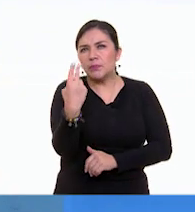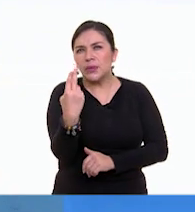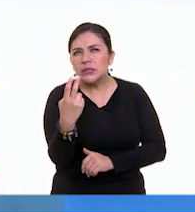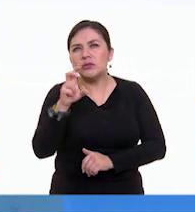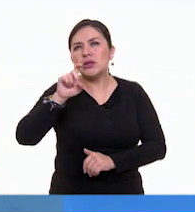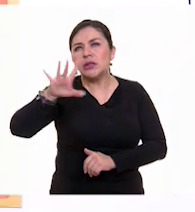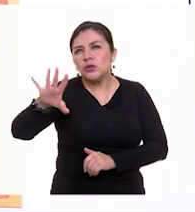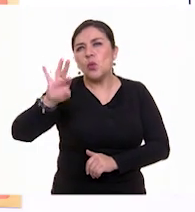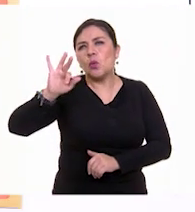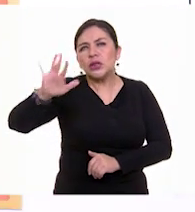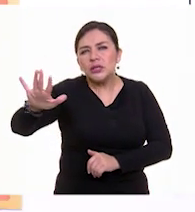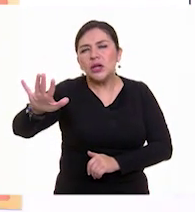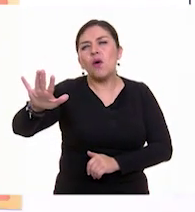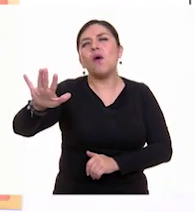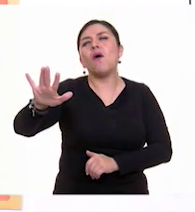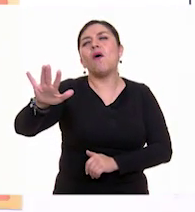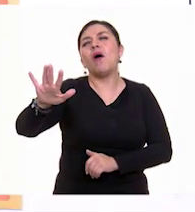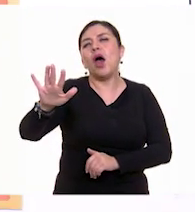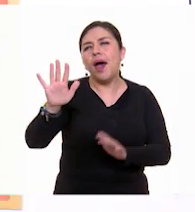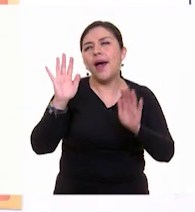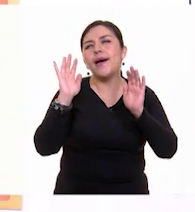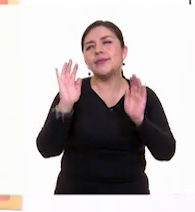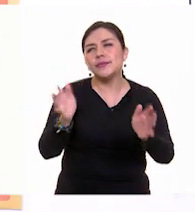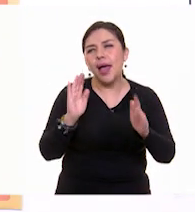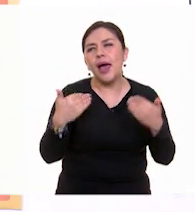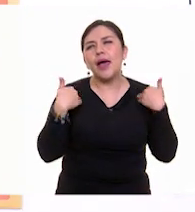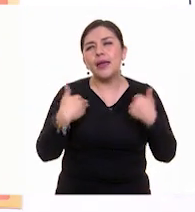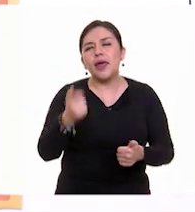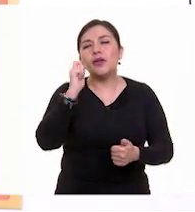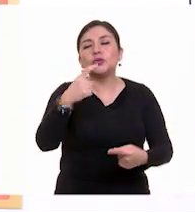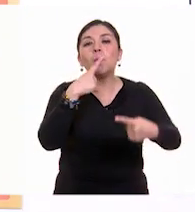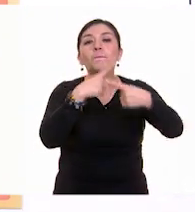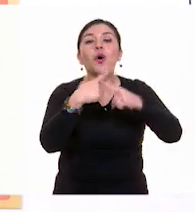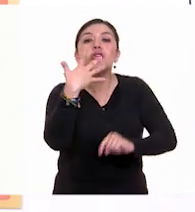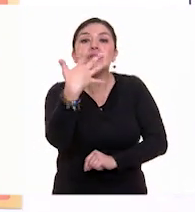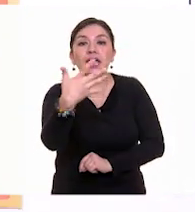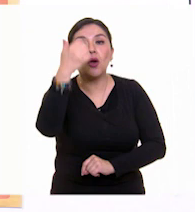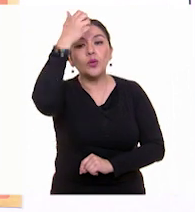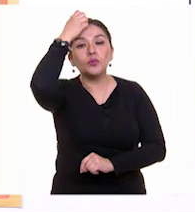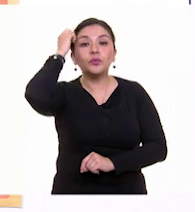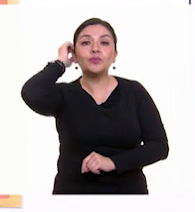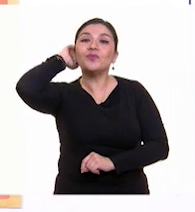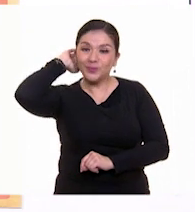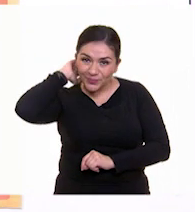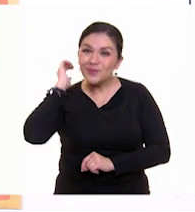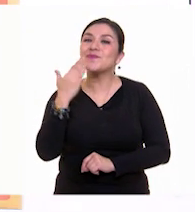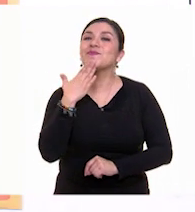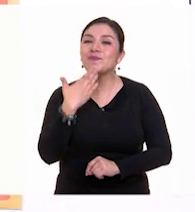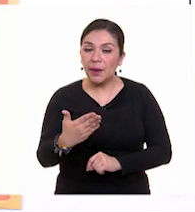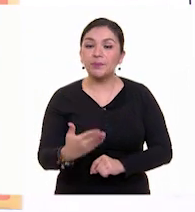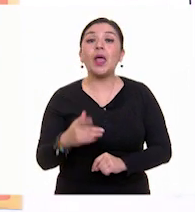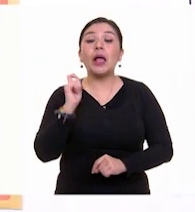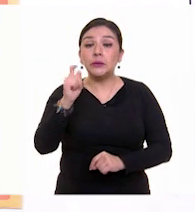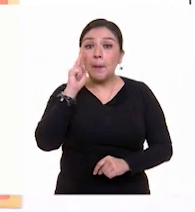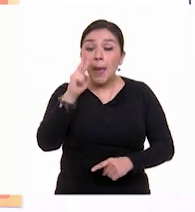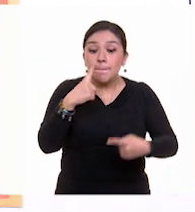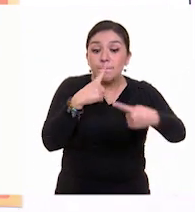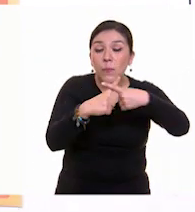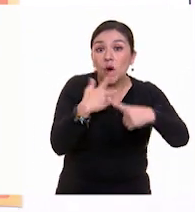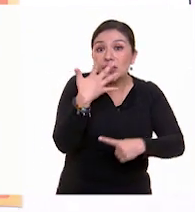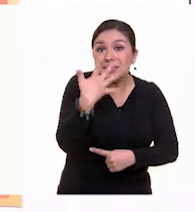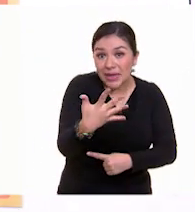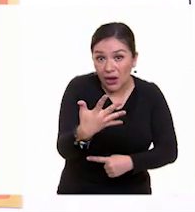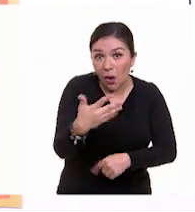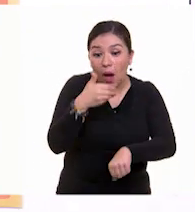35, 45. Yo sé. Son los múltiplos de 5. Muy bien. Si son los múltiplos de